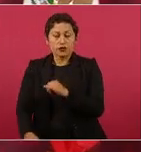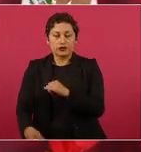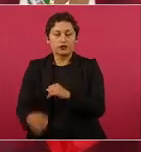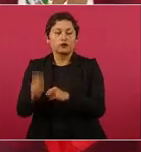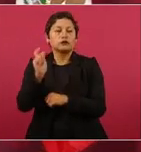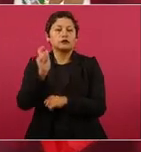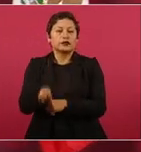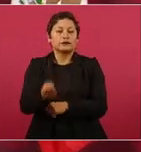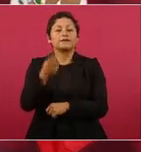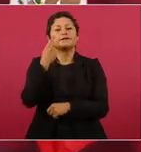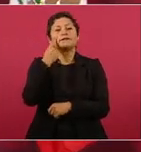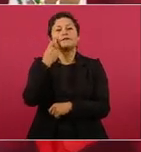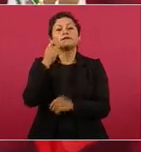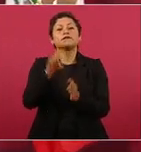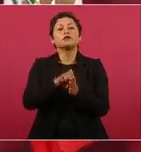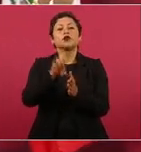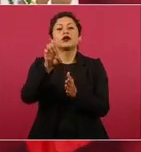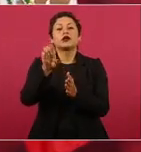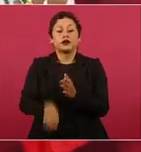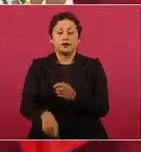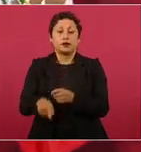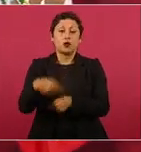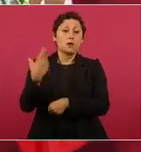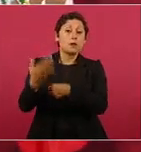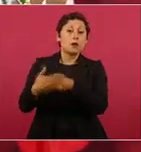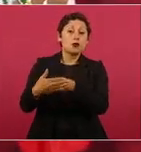construir un gasoducto